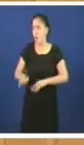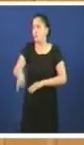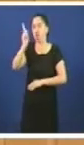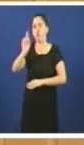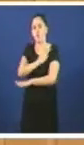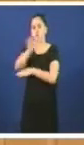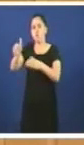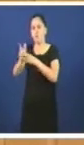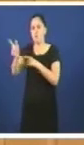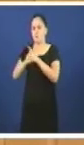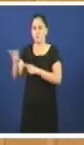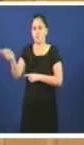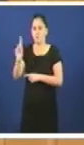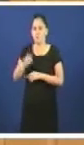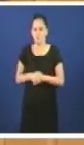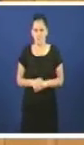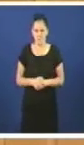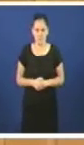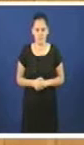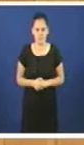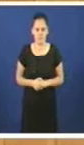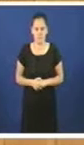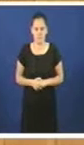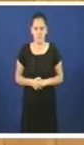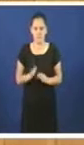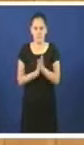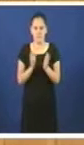nacionalista en ministerio